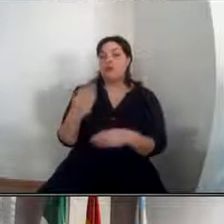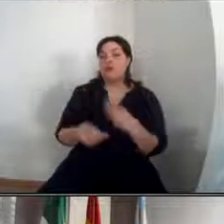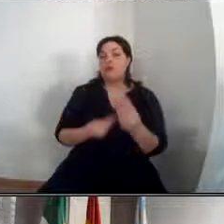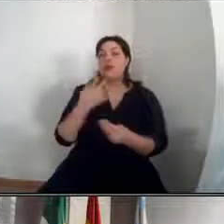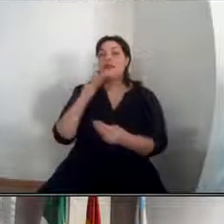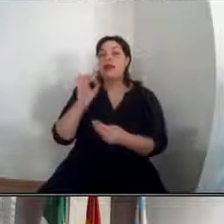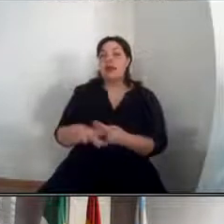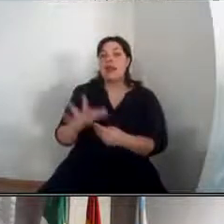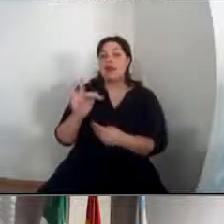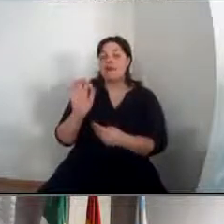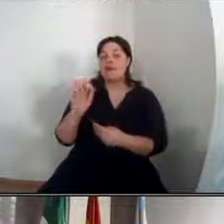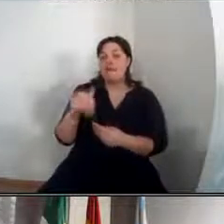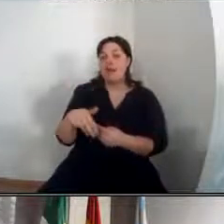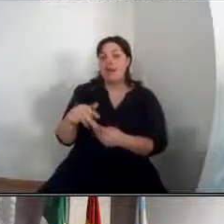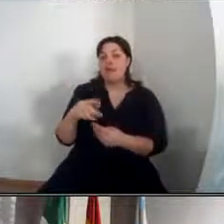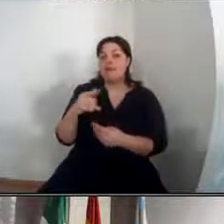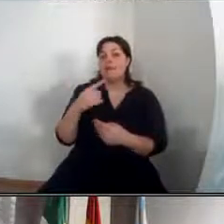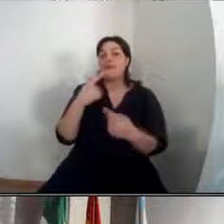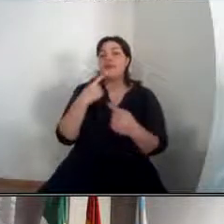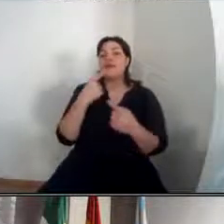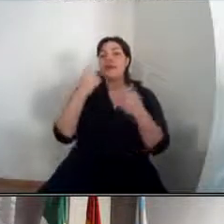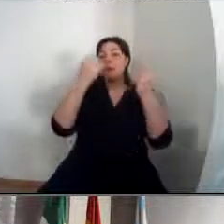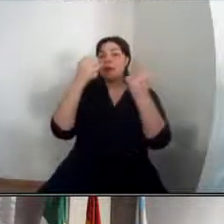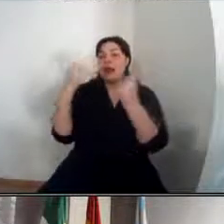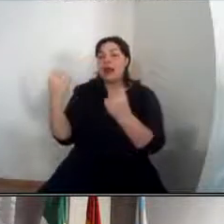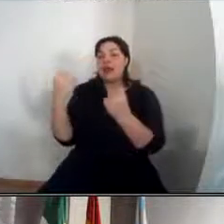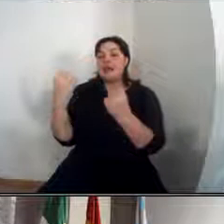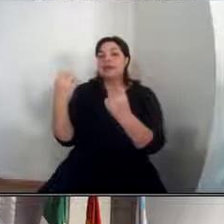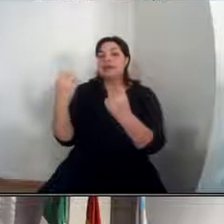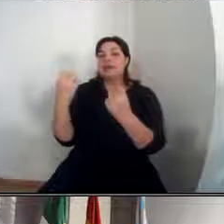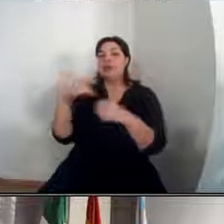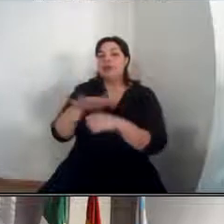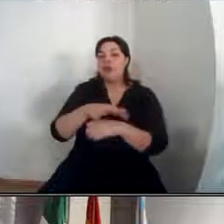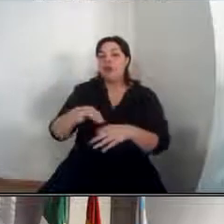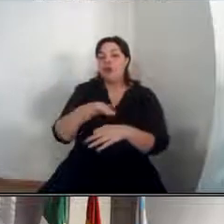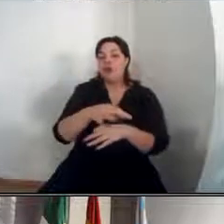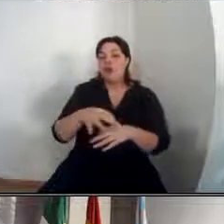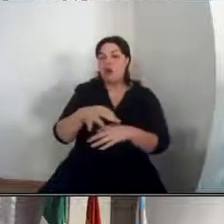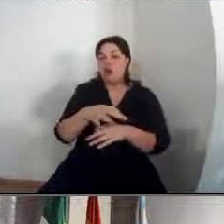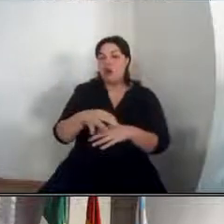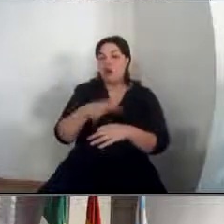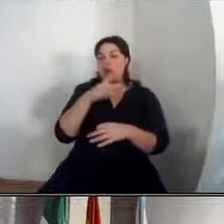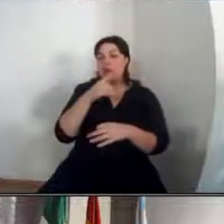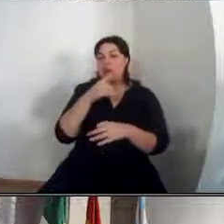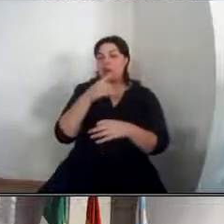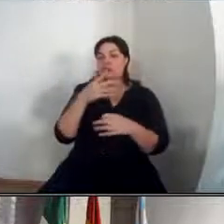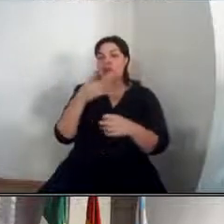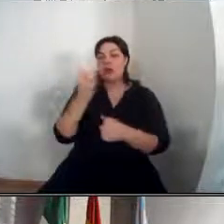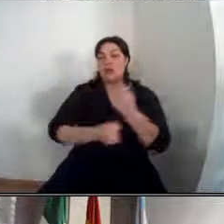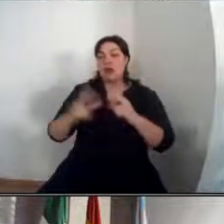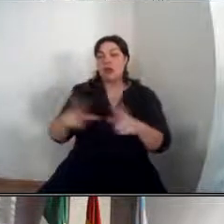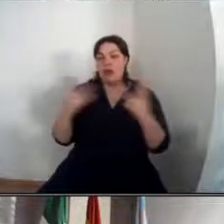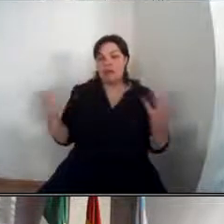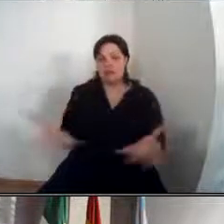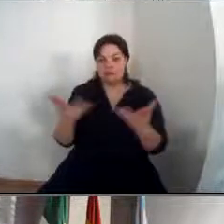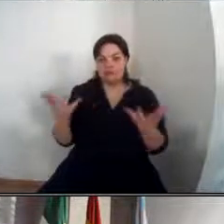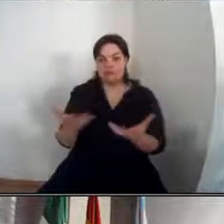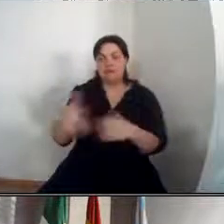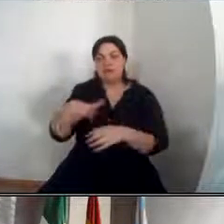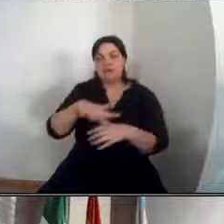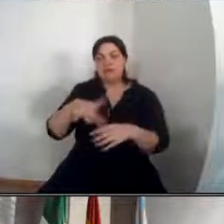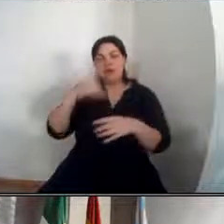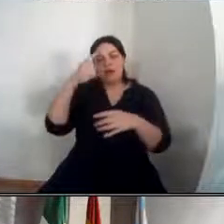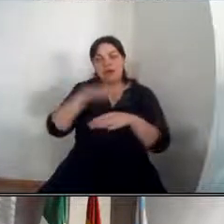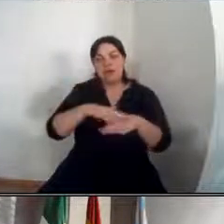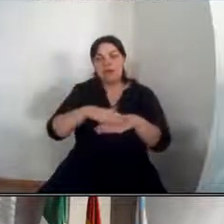propia FEN, se titula Pilares locales para la reactivación económica y social de la administración local, que lo